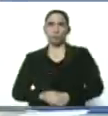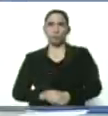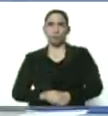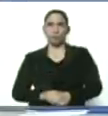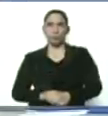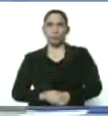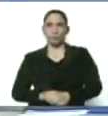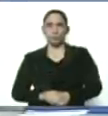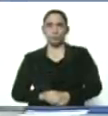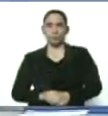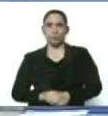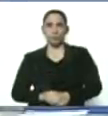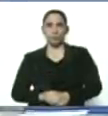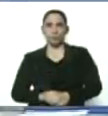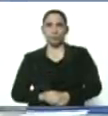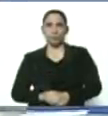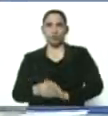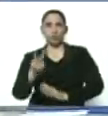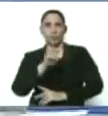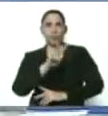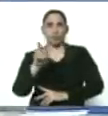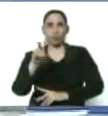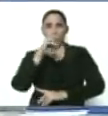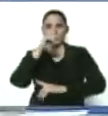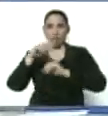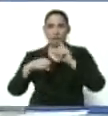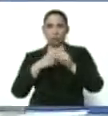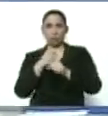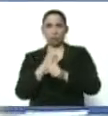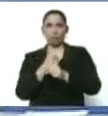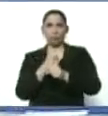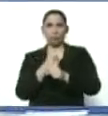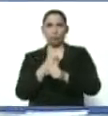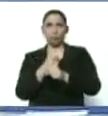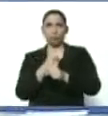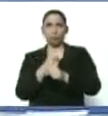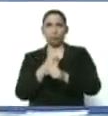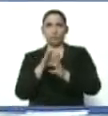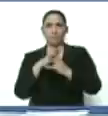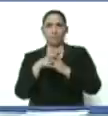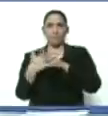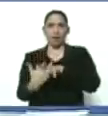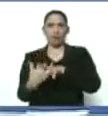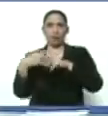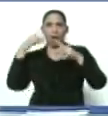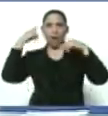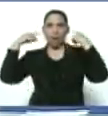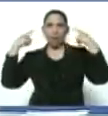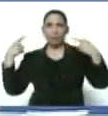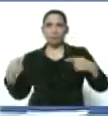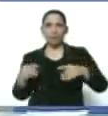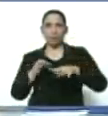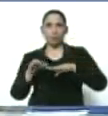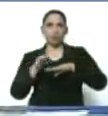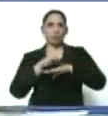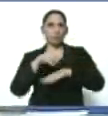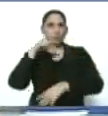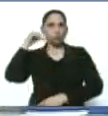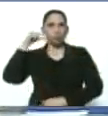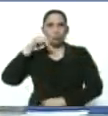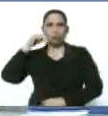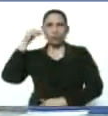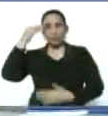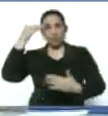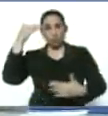Maurigiel Vaca, 22 años. Es del barrio Alí Primera, municipio Sucre. Mi saludo a